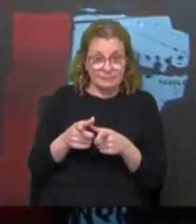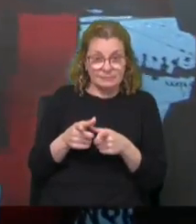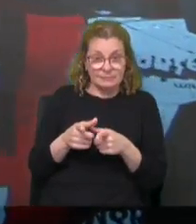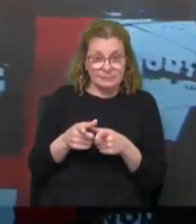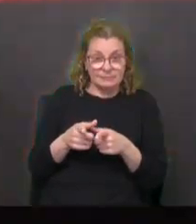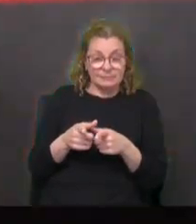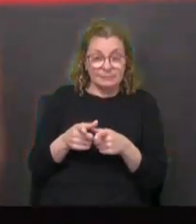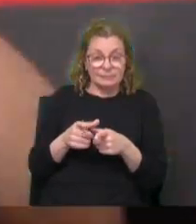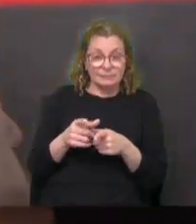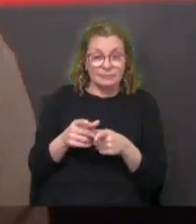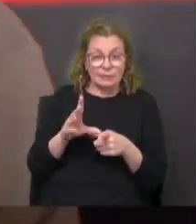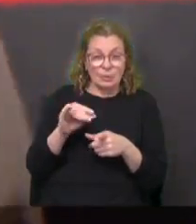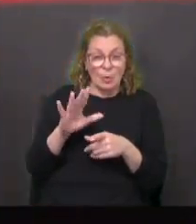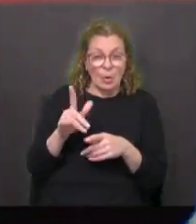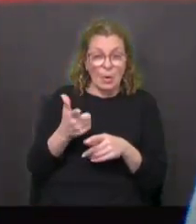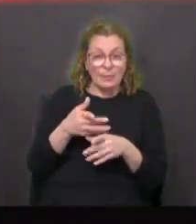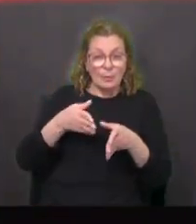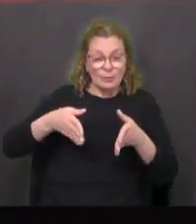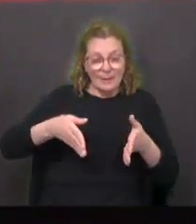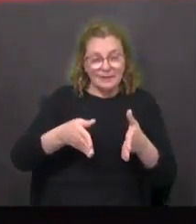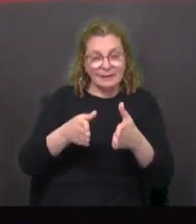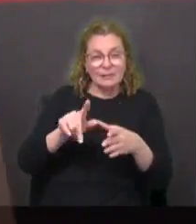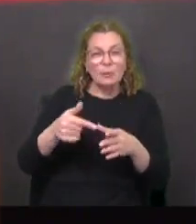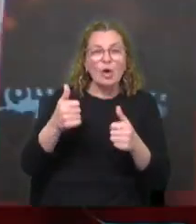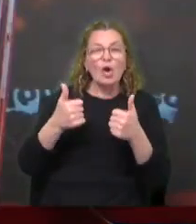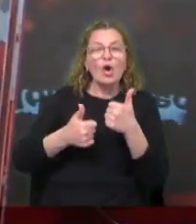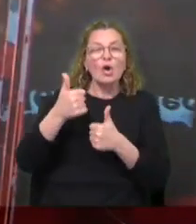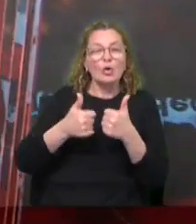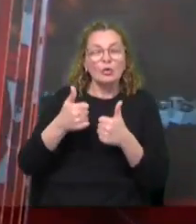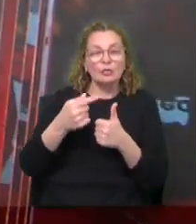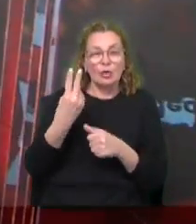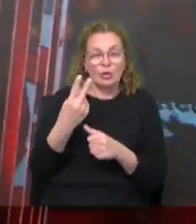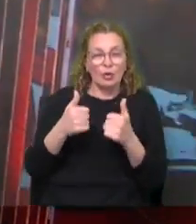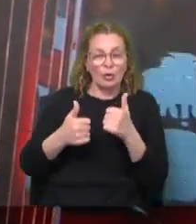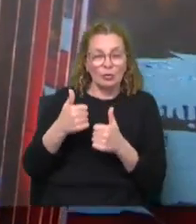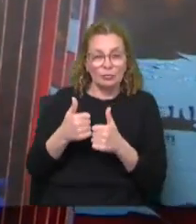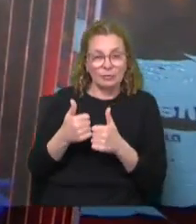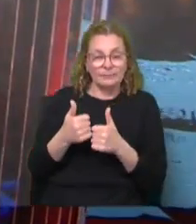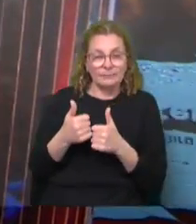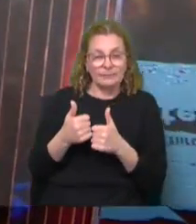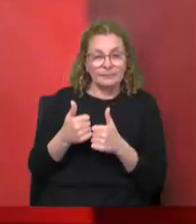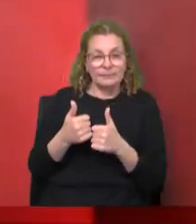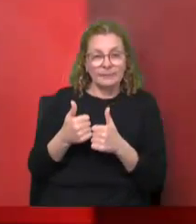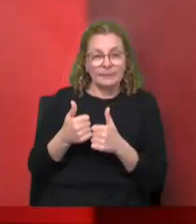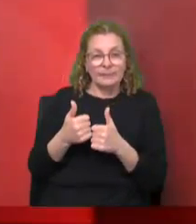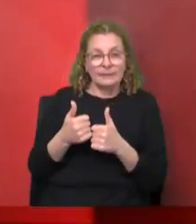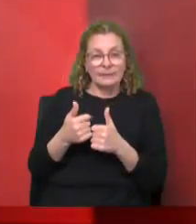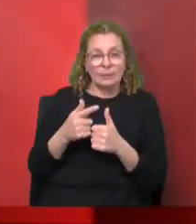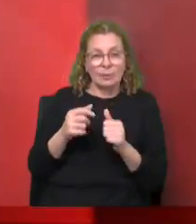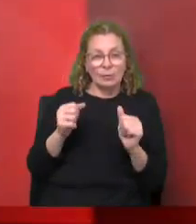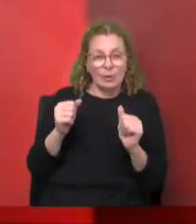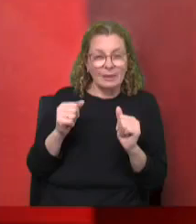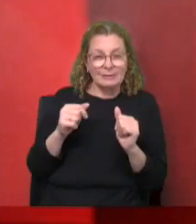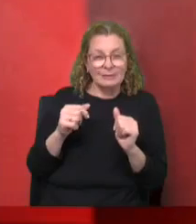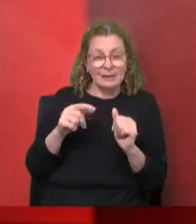sí, pero no hay como una pasarela, hay como una... El concurso de cosplay, concurso, propiamente dicho, o sea, los dos concursos, está el de Voces Anónimas, que es de terror y ciencia ficción, que